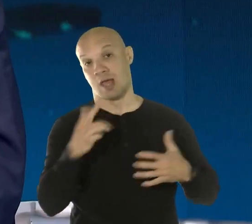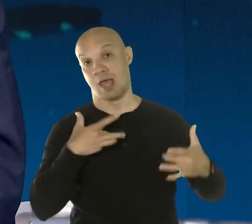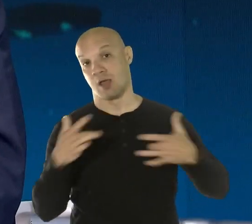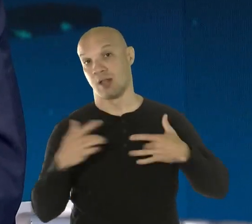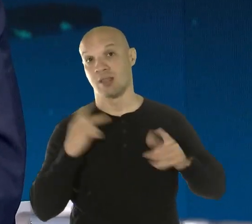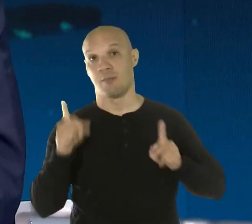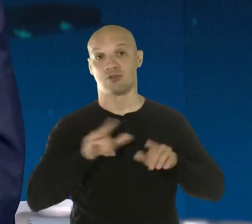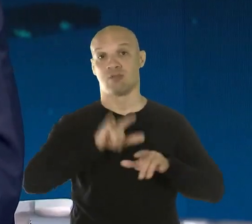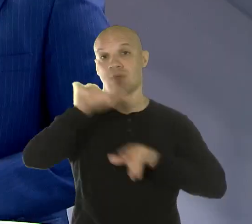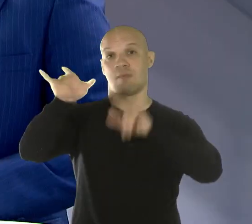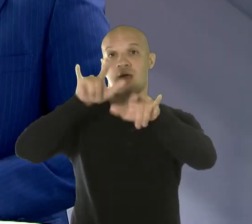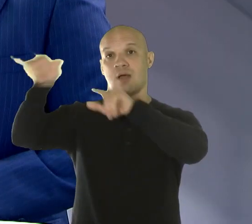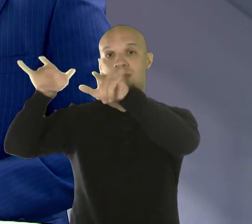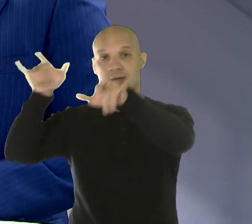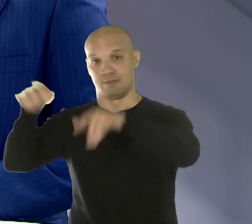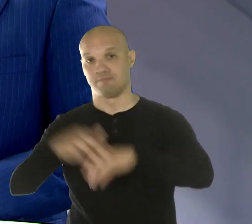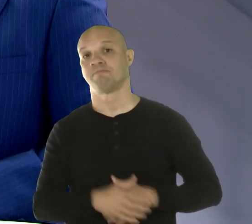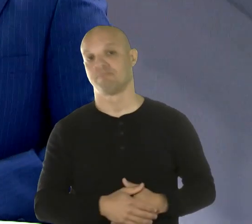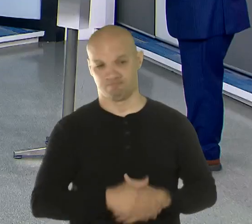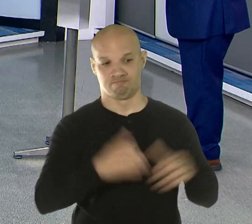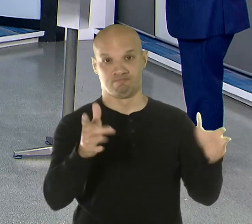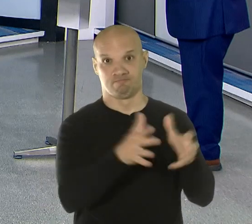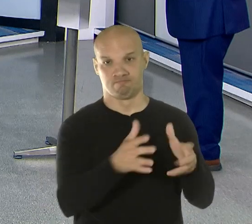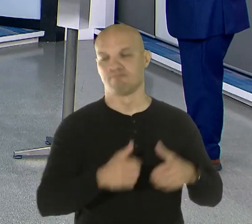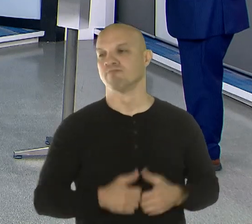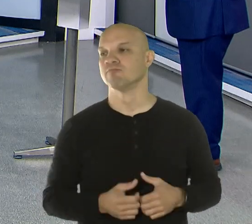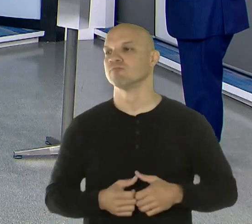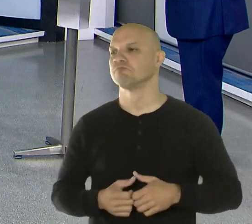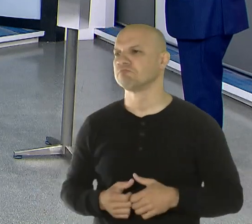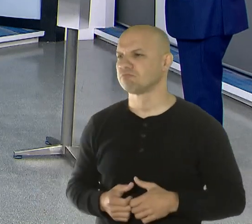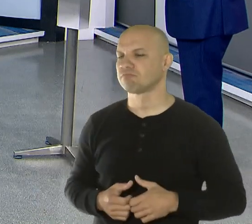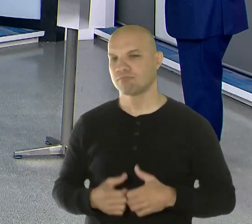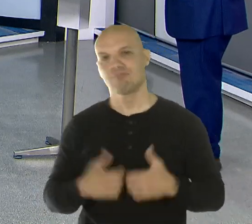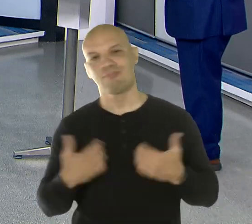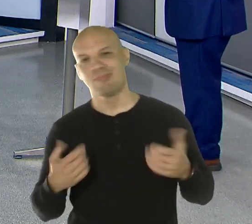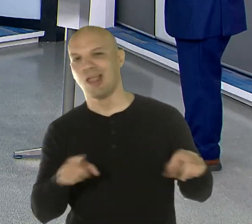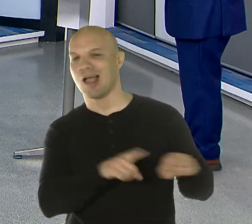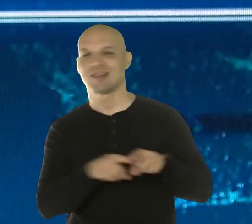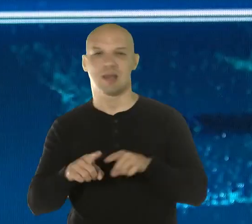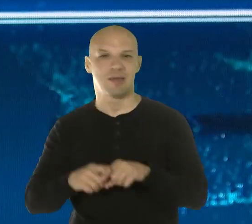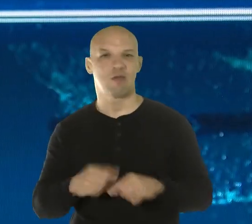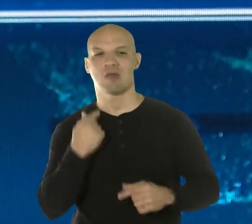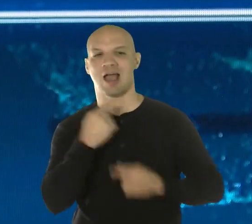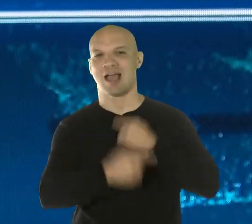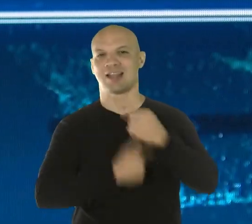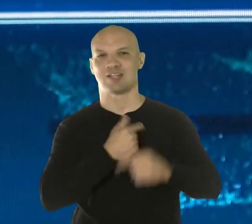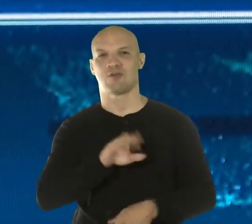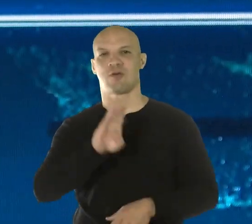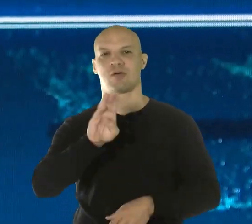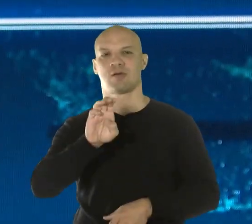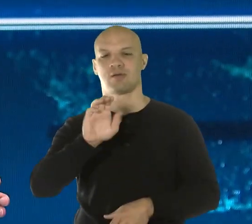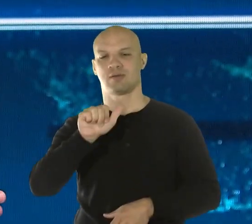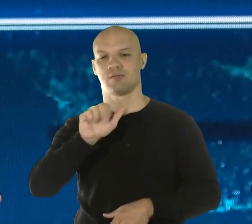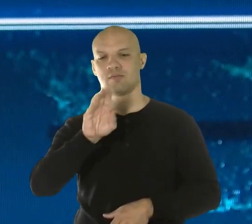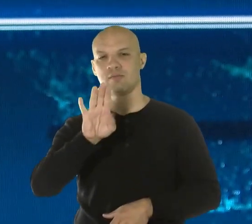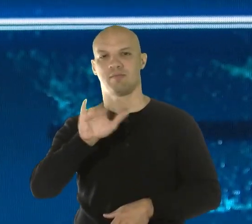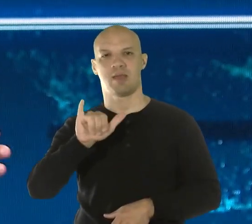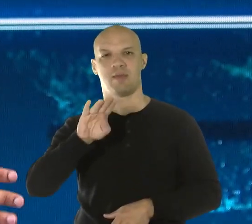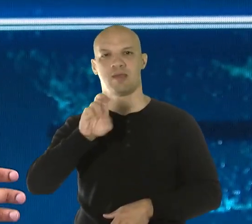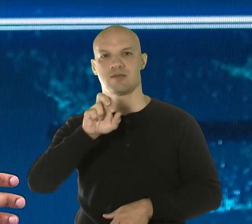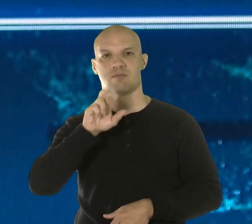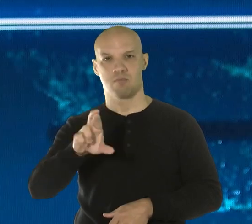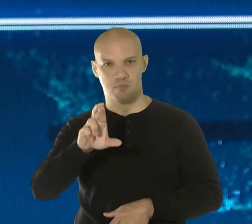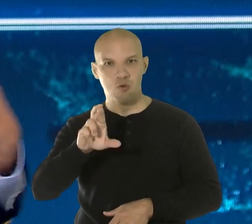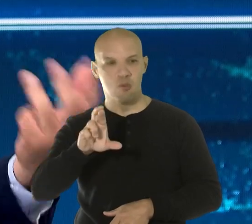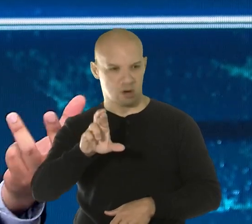población en esas regiones. Un comentario sobre eso. Sí. Hay una generación baby boomer que se está retirando Uh-huh. y la generación de reemplazo no